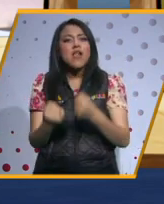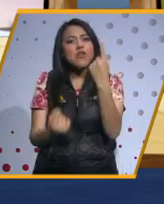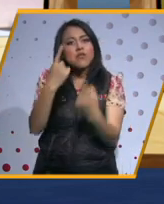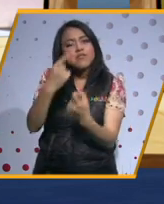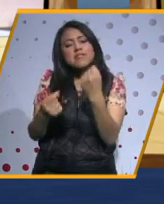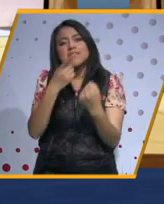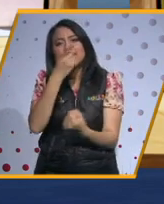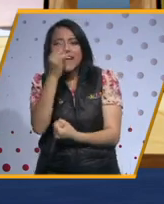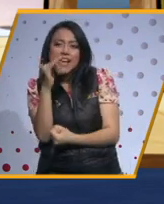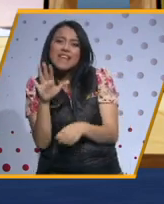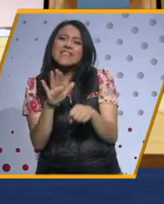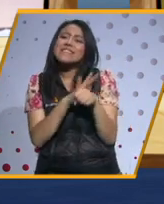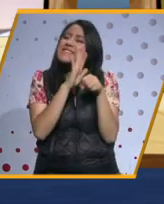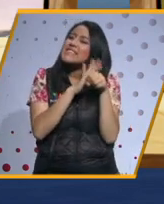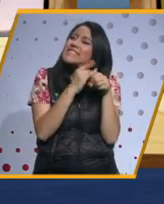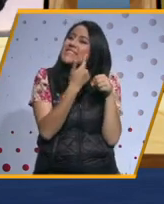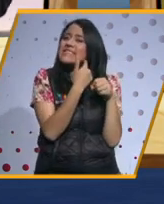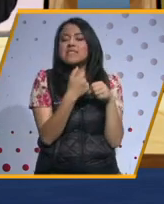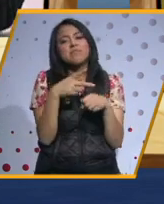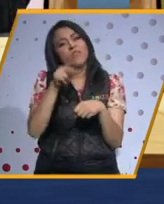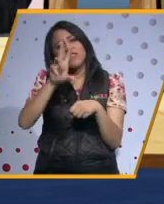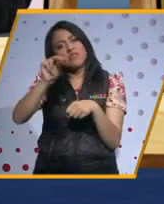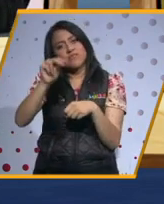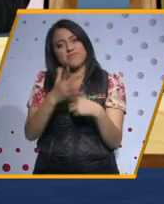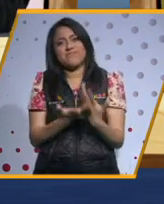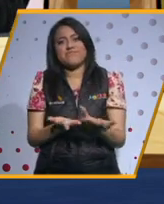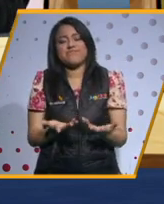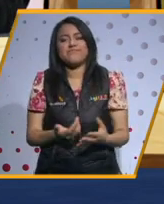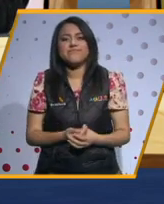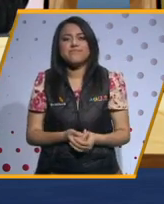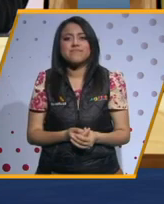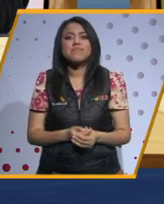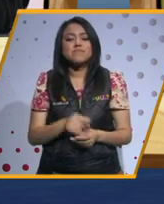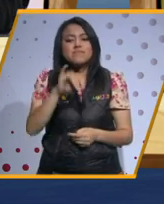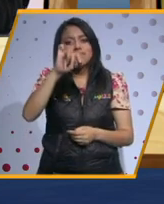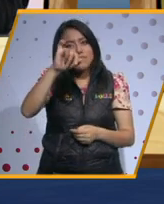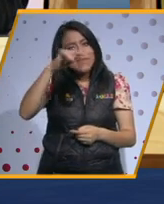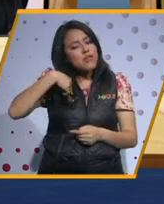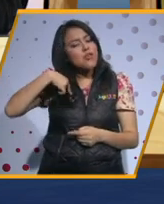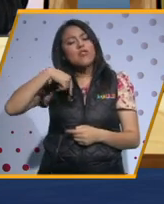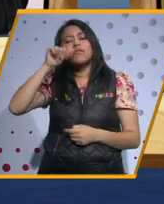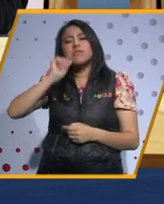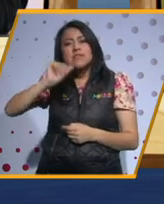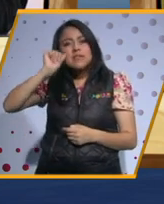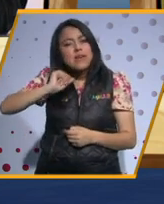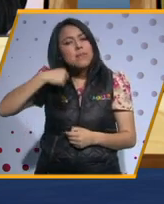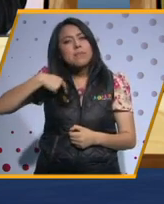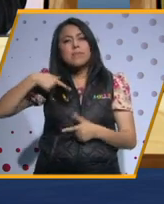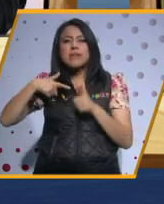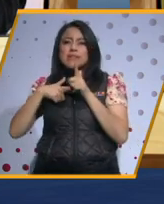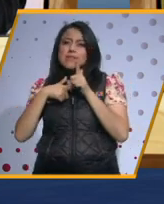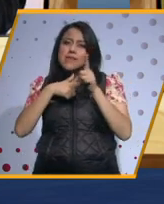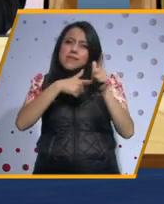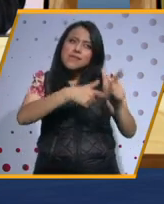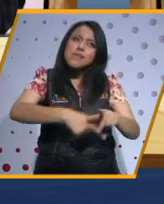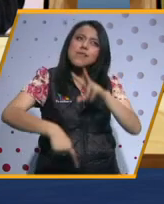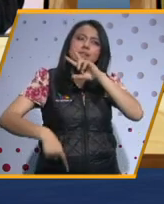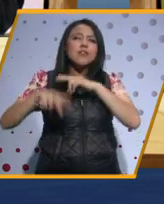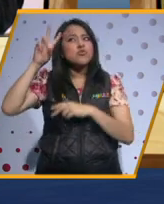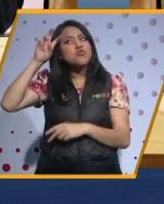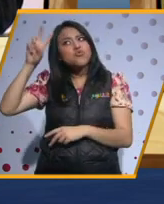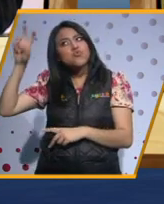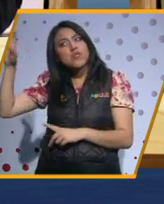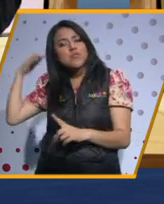oído, ¿eh? Sí. No, tengan por seguro que voy a seguir adelante con mi sueño. Hecho. Pues